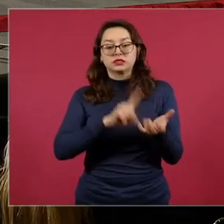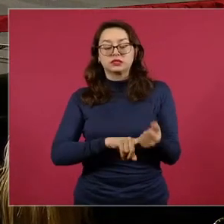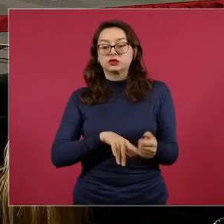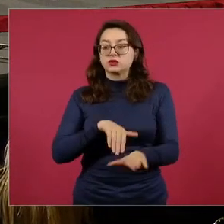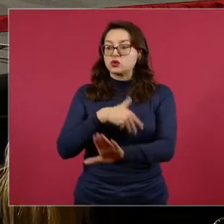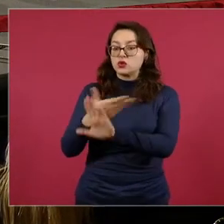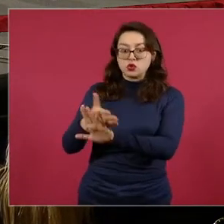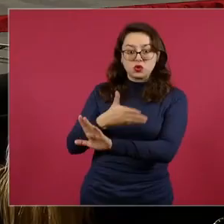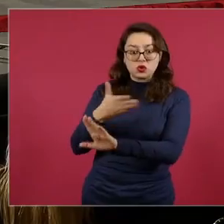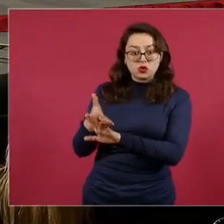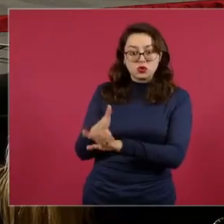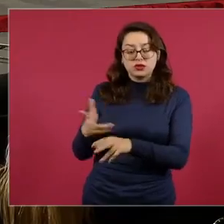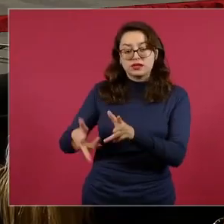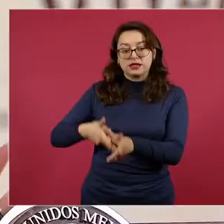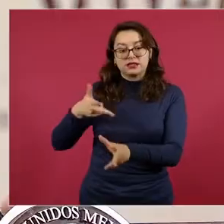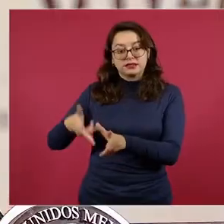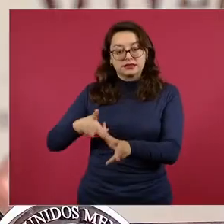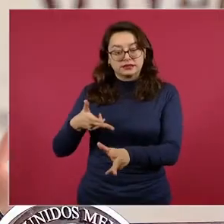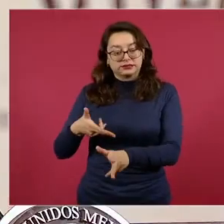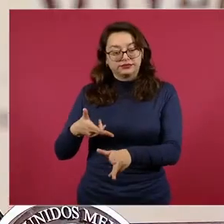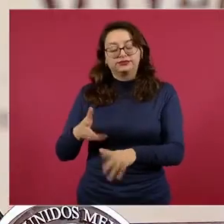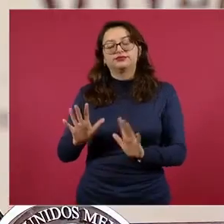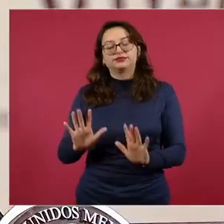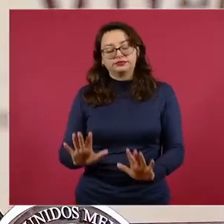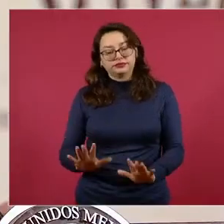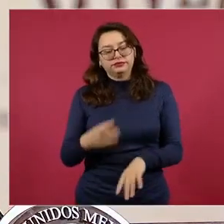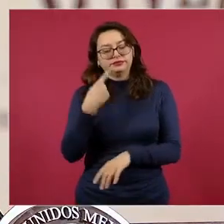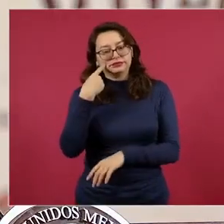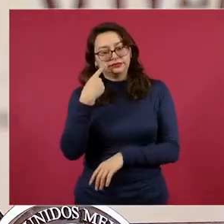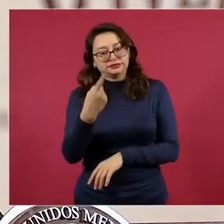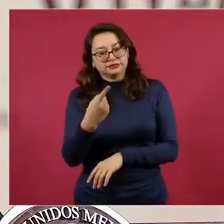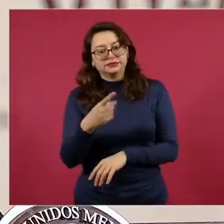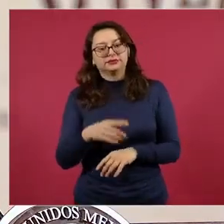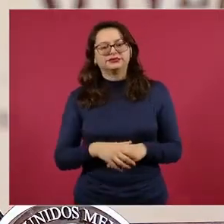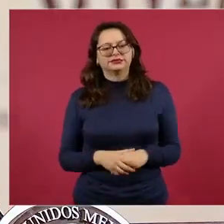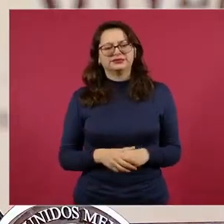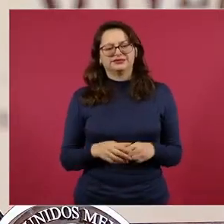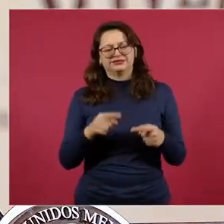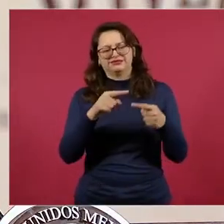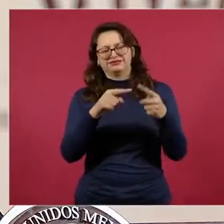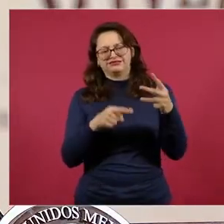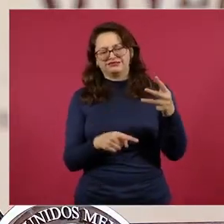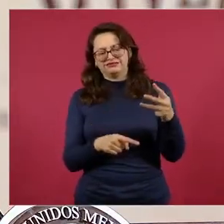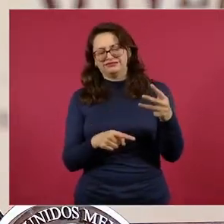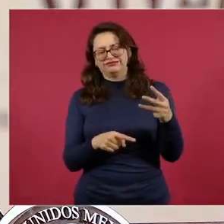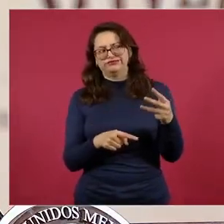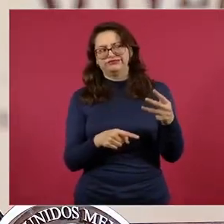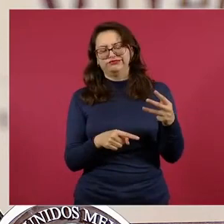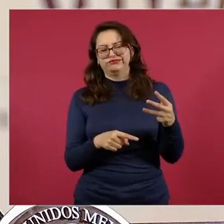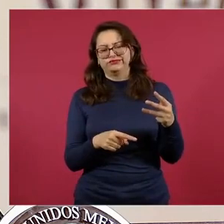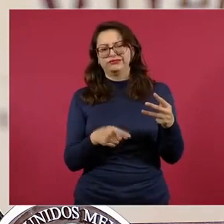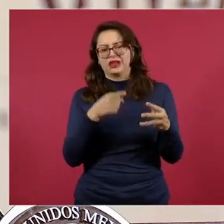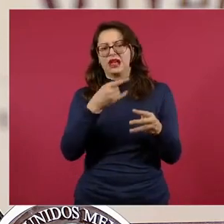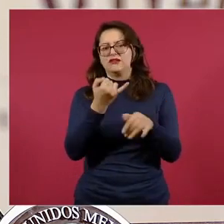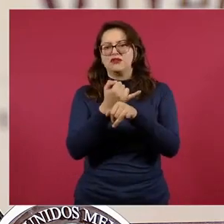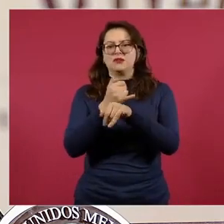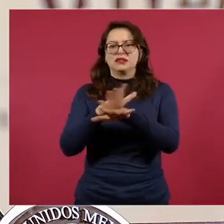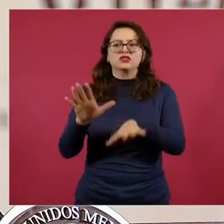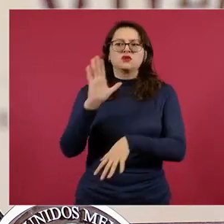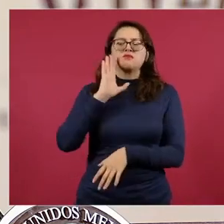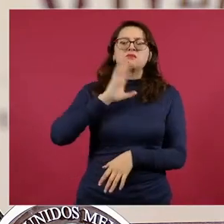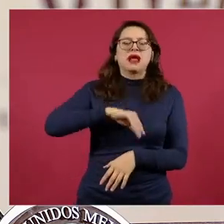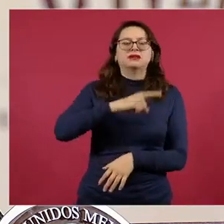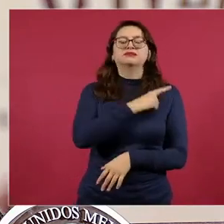de la inauguración. Pero vamos a responder algunas que sí pueden afectar y que pueden desinformar a la